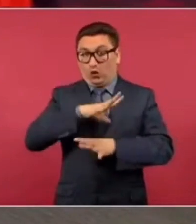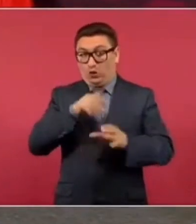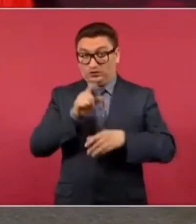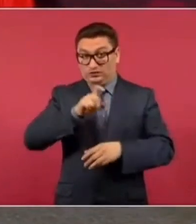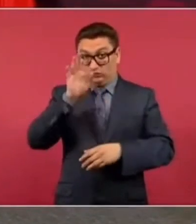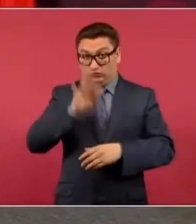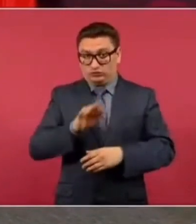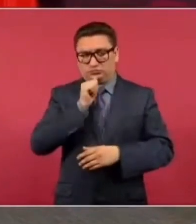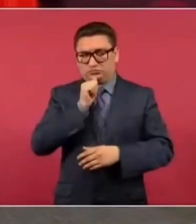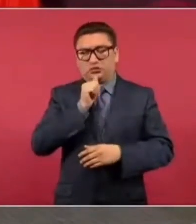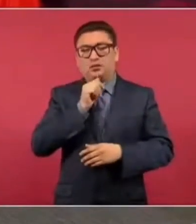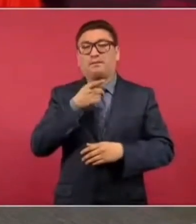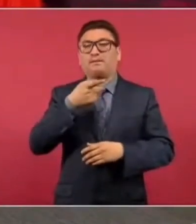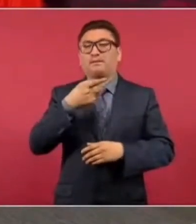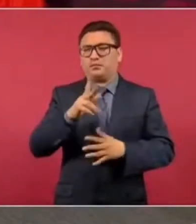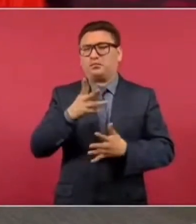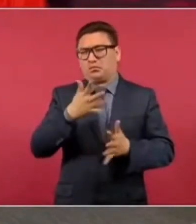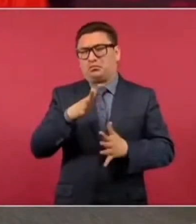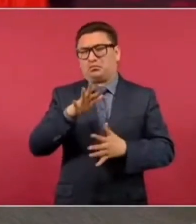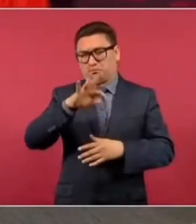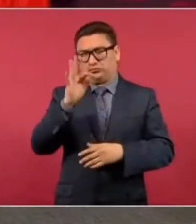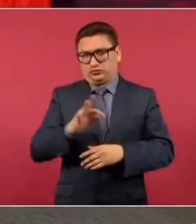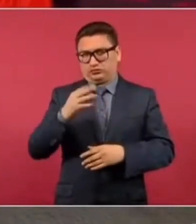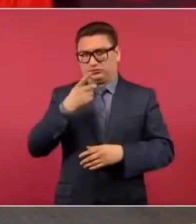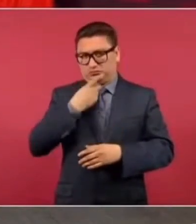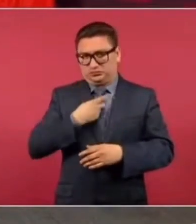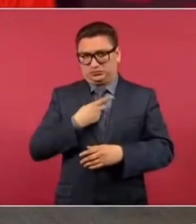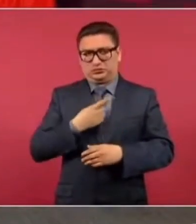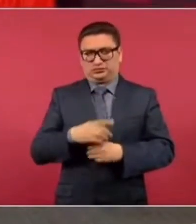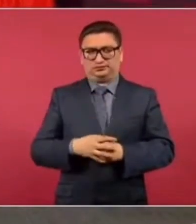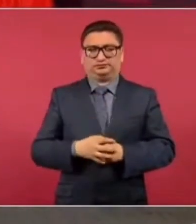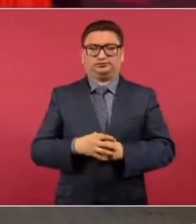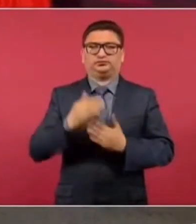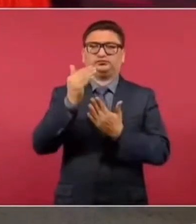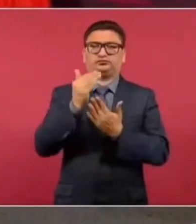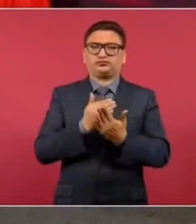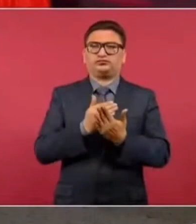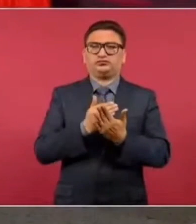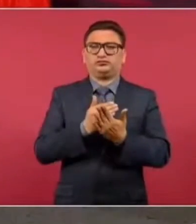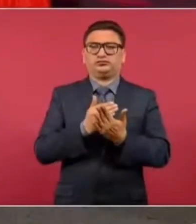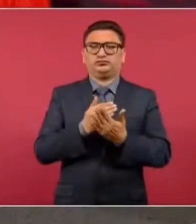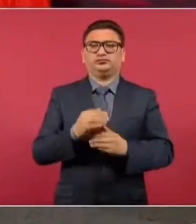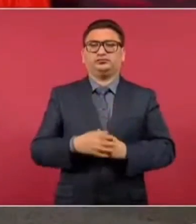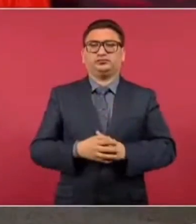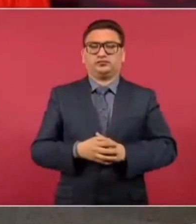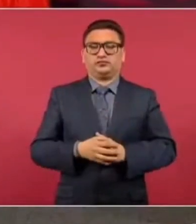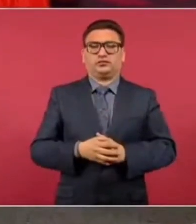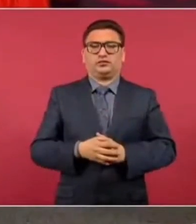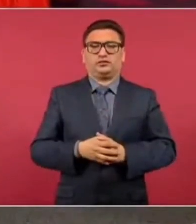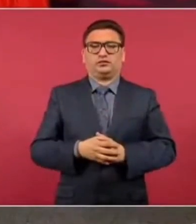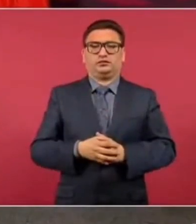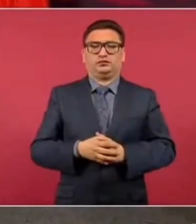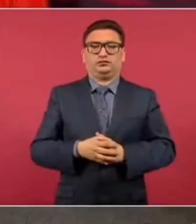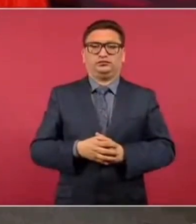Me dieron un porcentaje de que se redujo